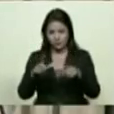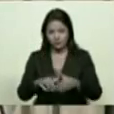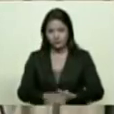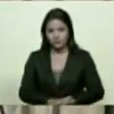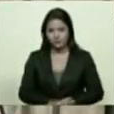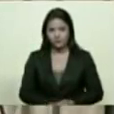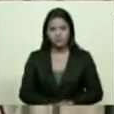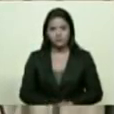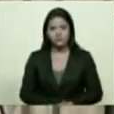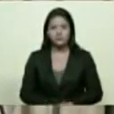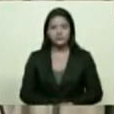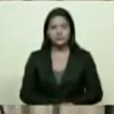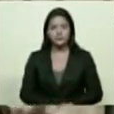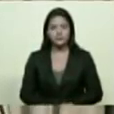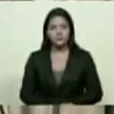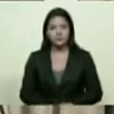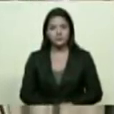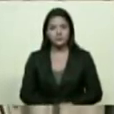Aquí